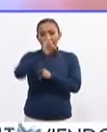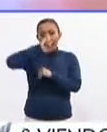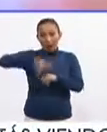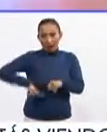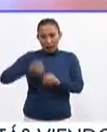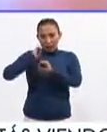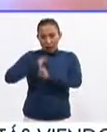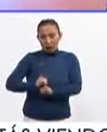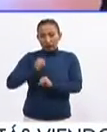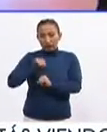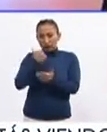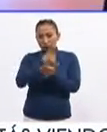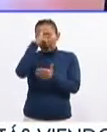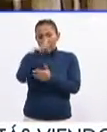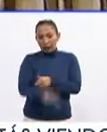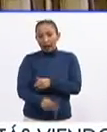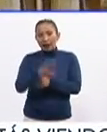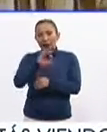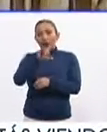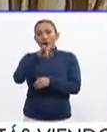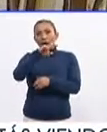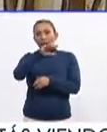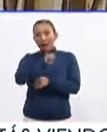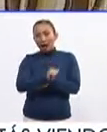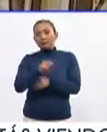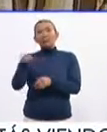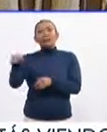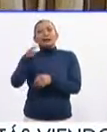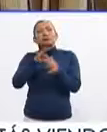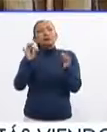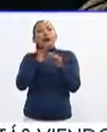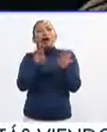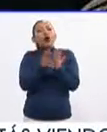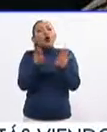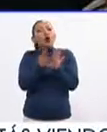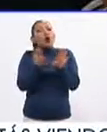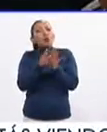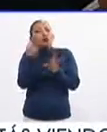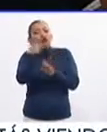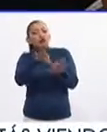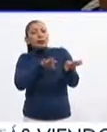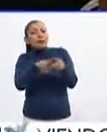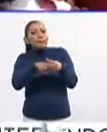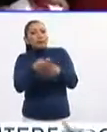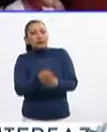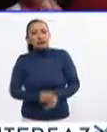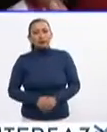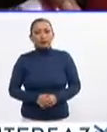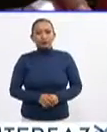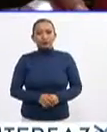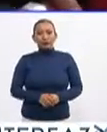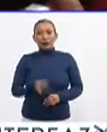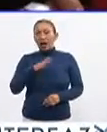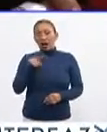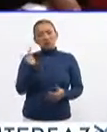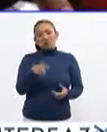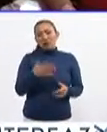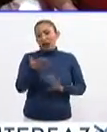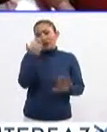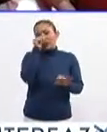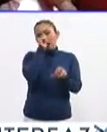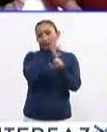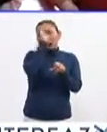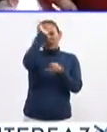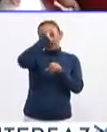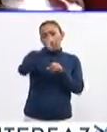de gobierno de la Ciudad de México, Claudia Sheinbaum Pardo, explica cómo inicia sus operaciones. Se incluyen las funciones que tenía la